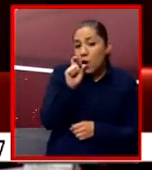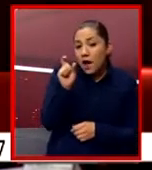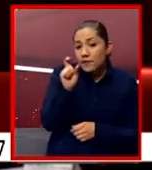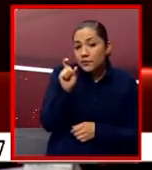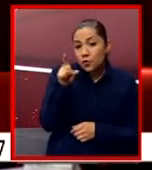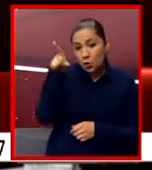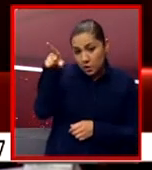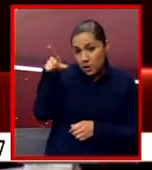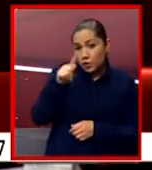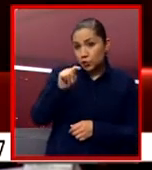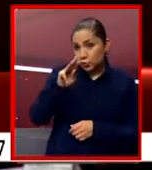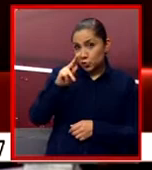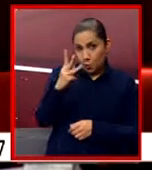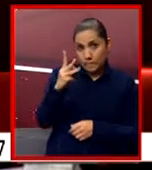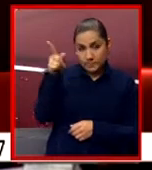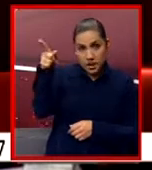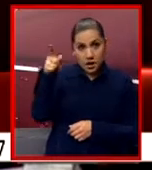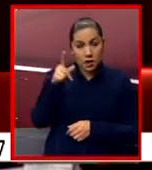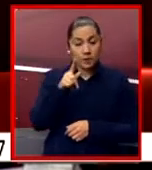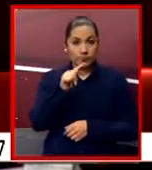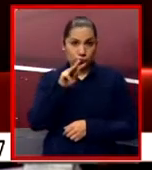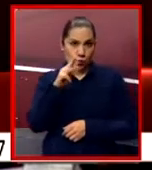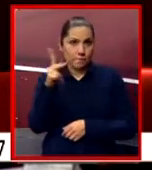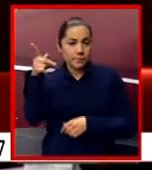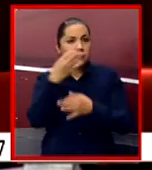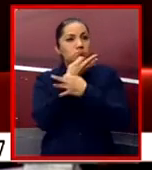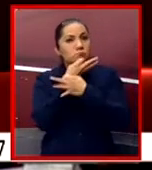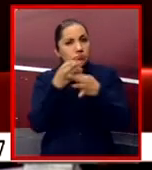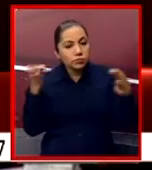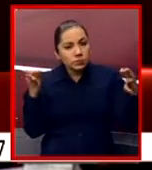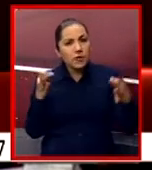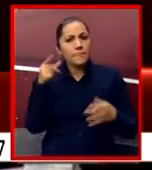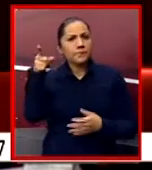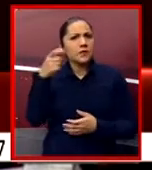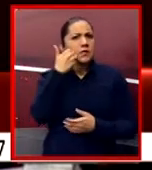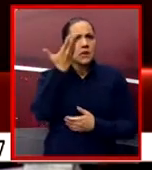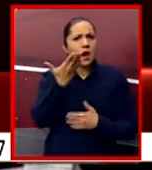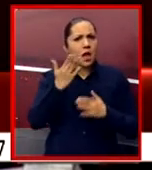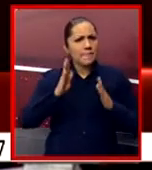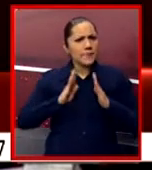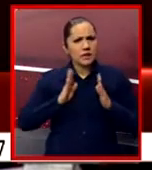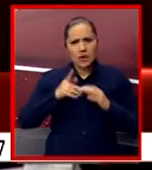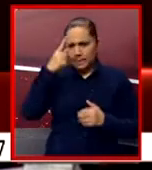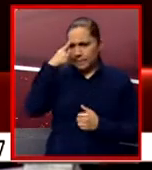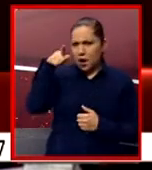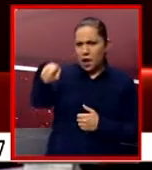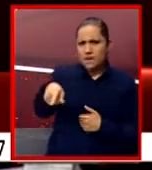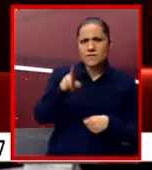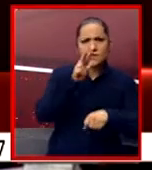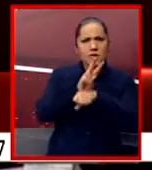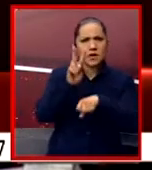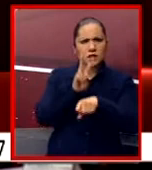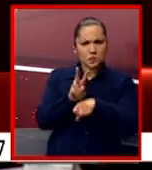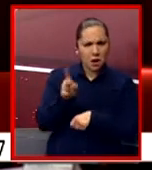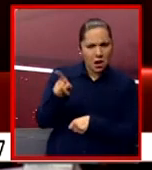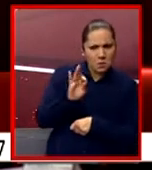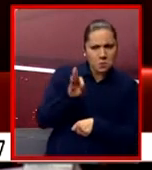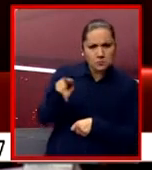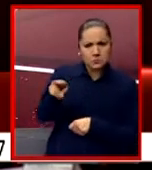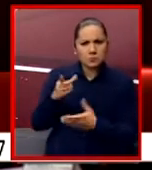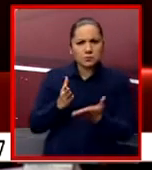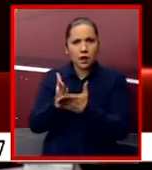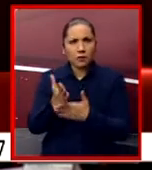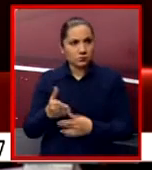Trump anuncia que no descarta la opción militar en Venezuela y el primer país de América Latina en decir no